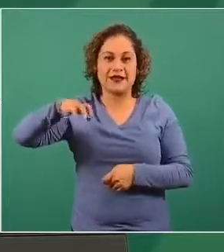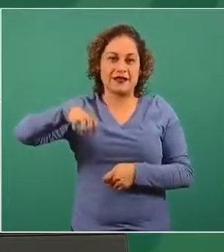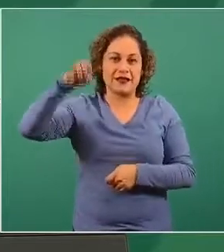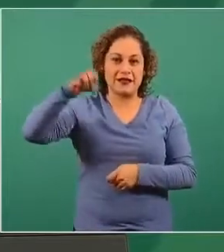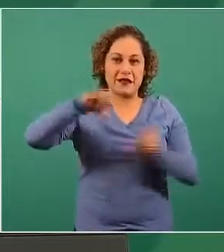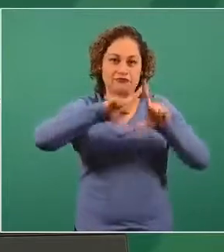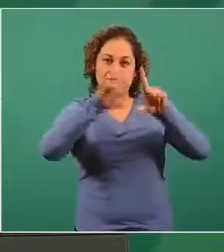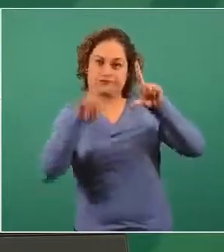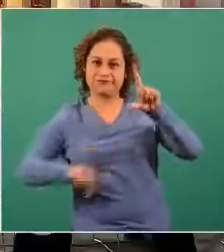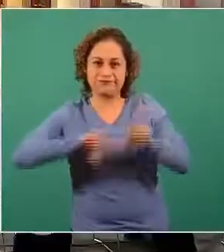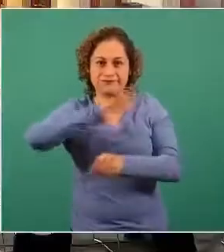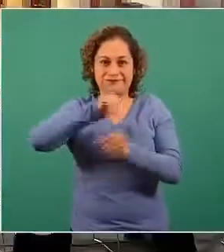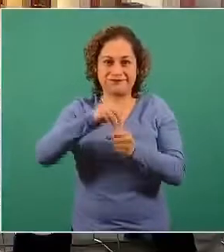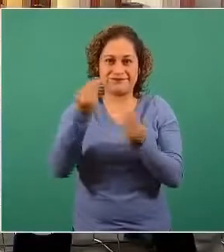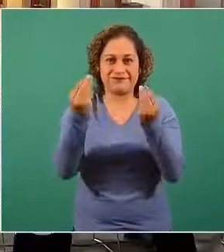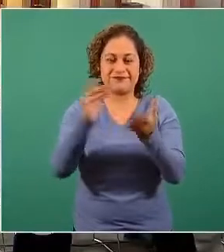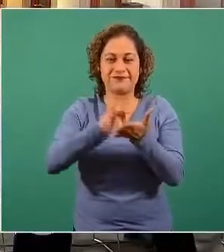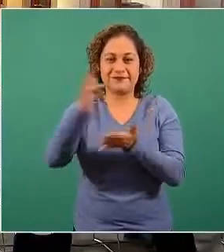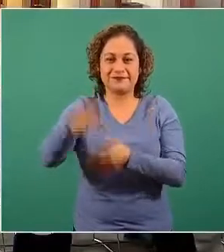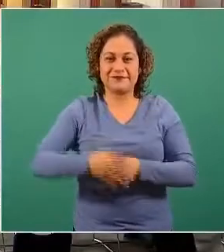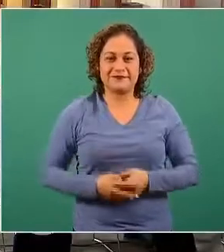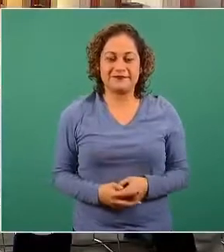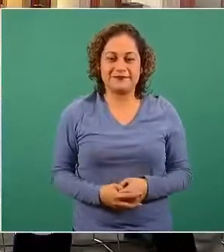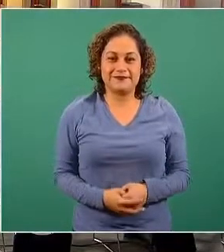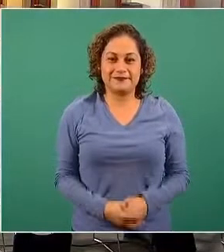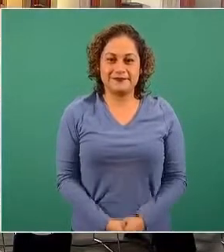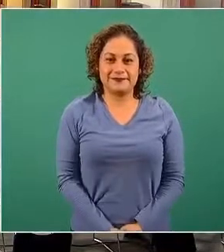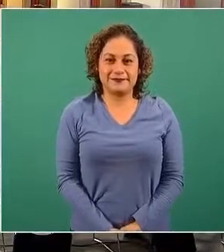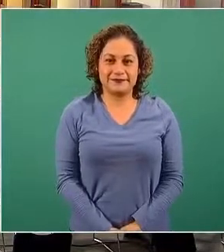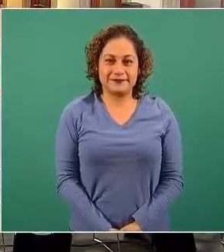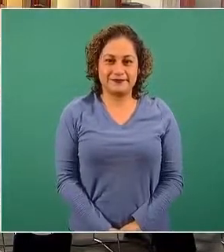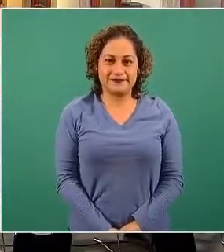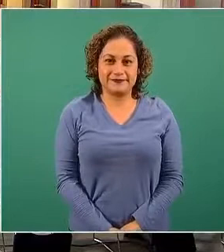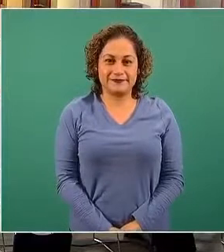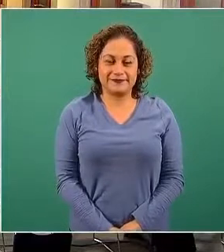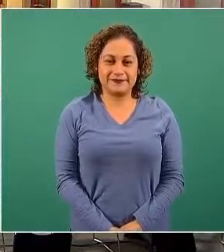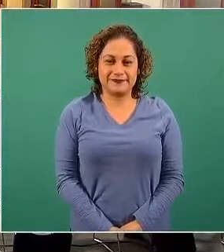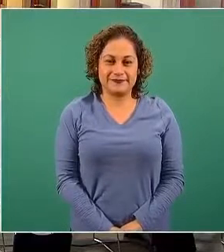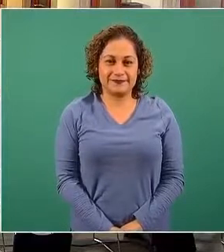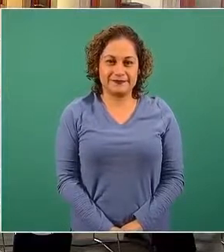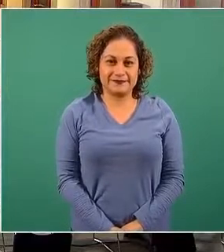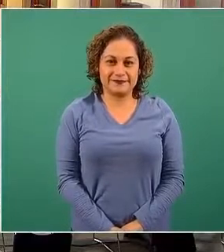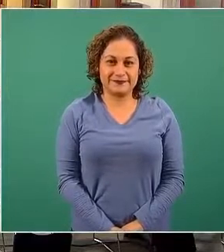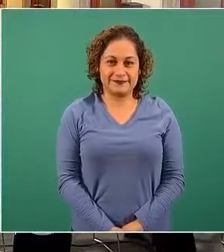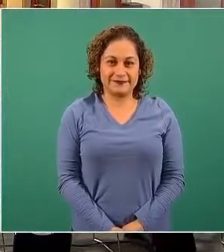el país. Muchísimas gracias. Gracias a ustedes.